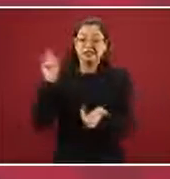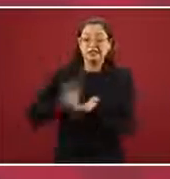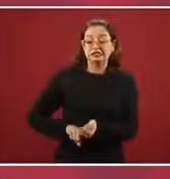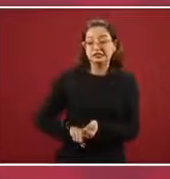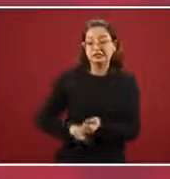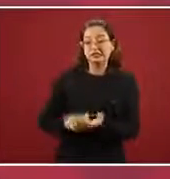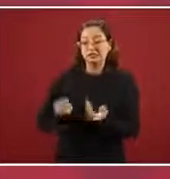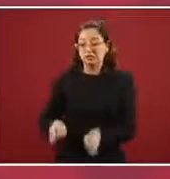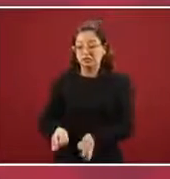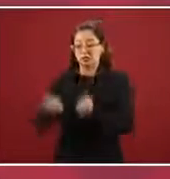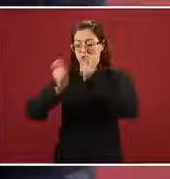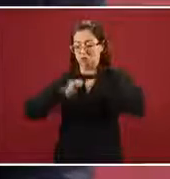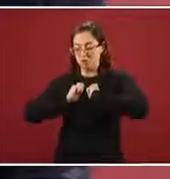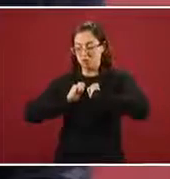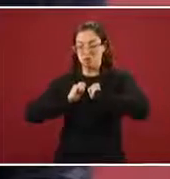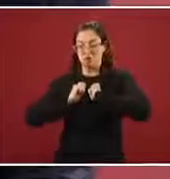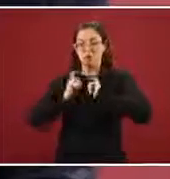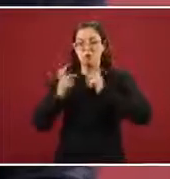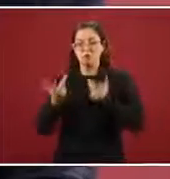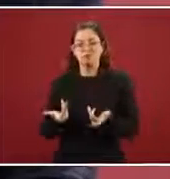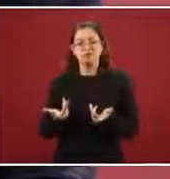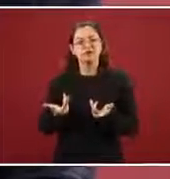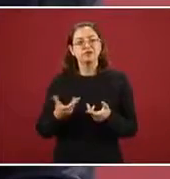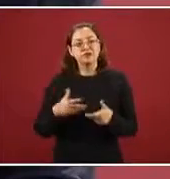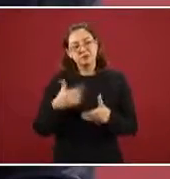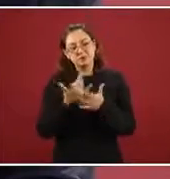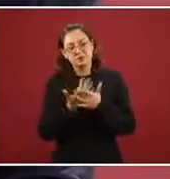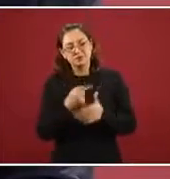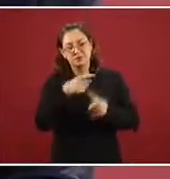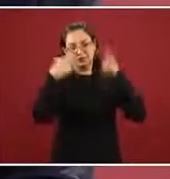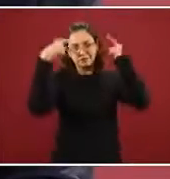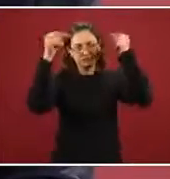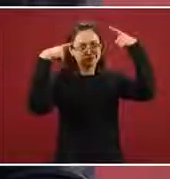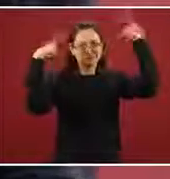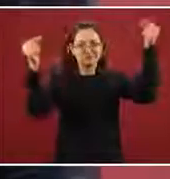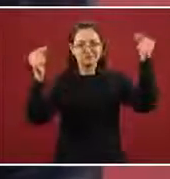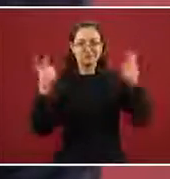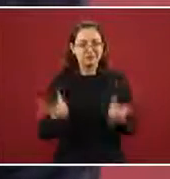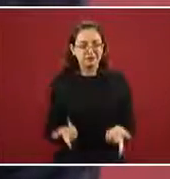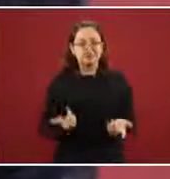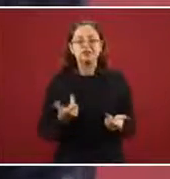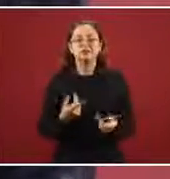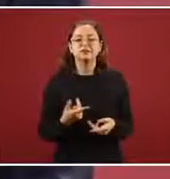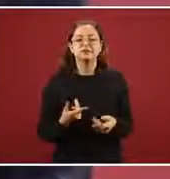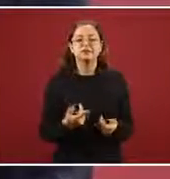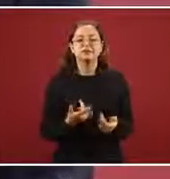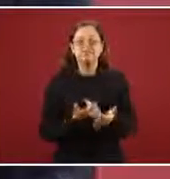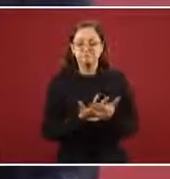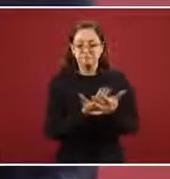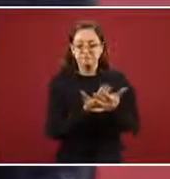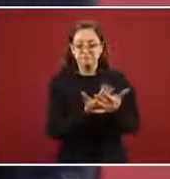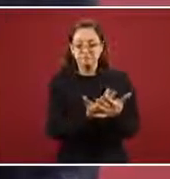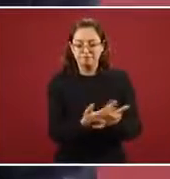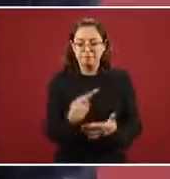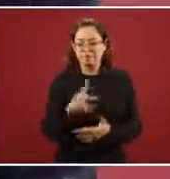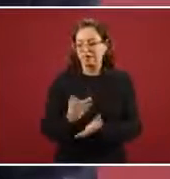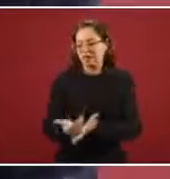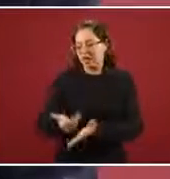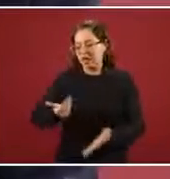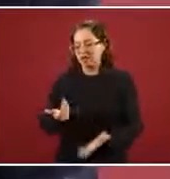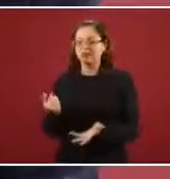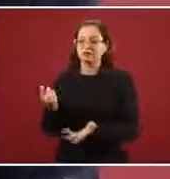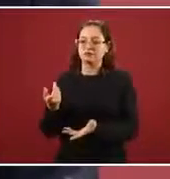a nosotros verlos graduados, pero tenemos que resolver este